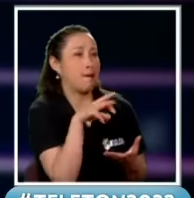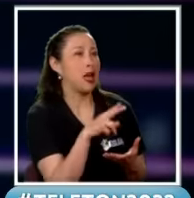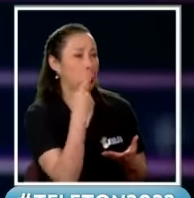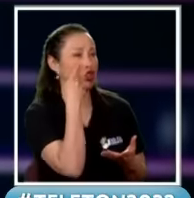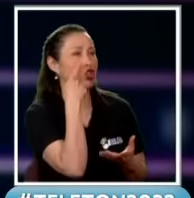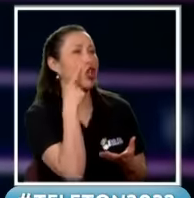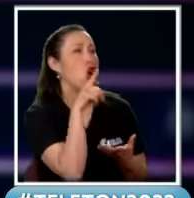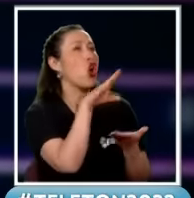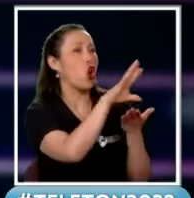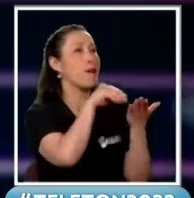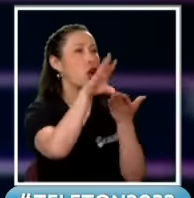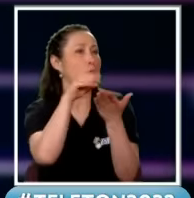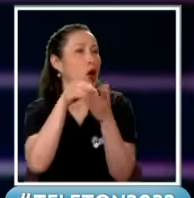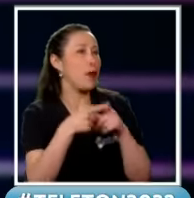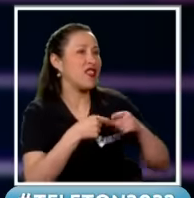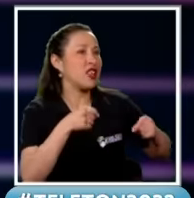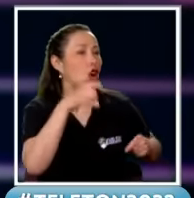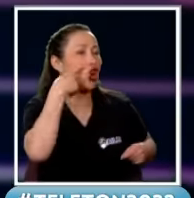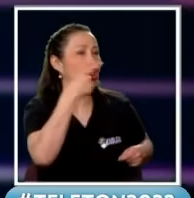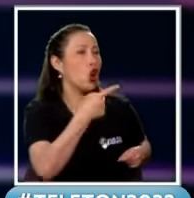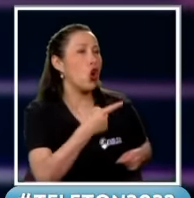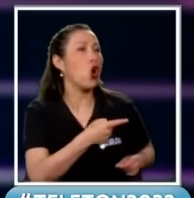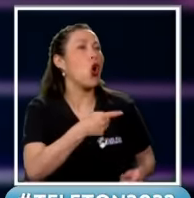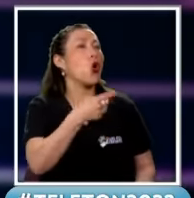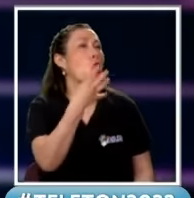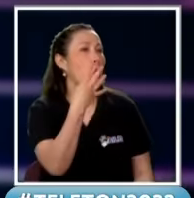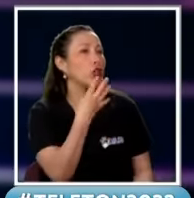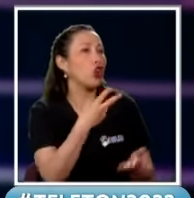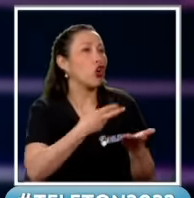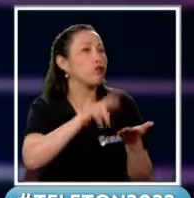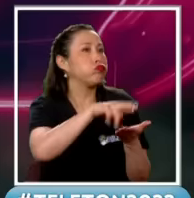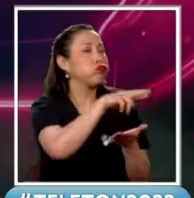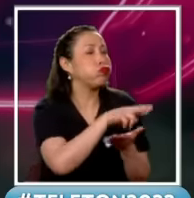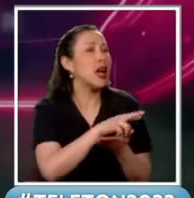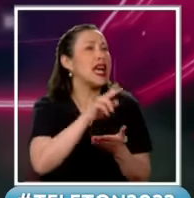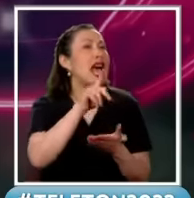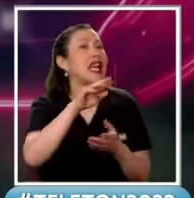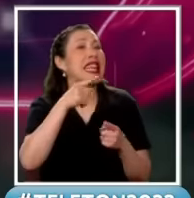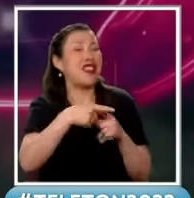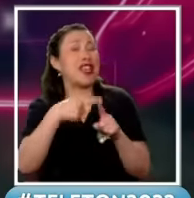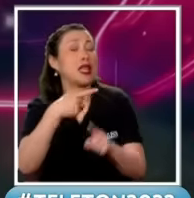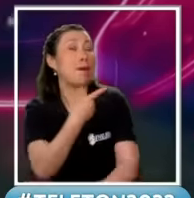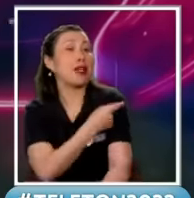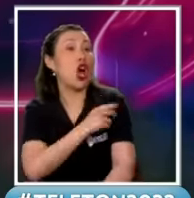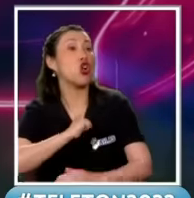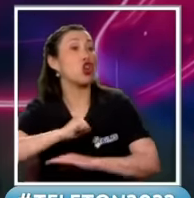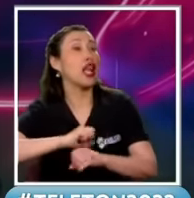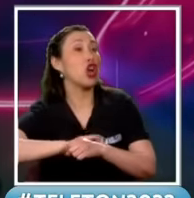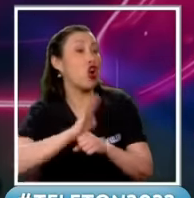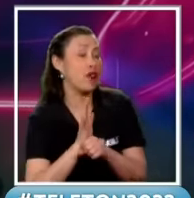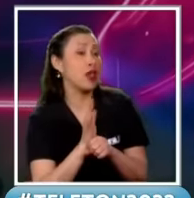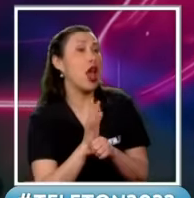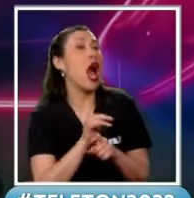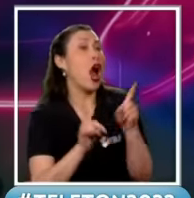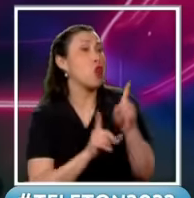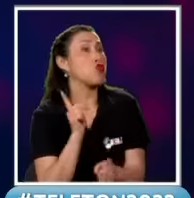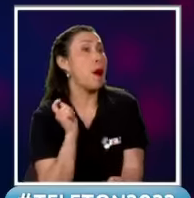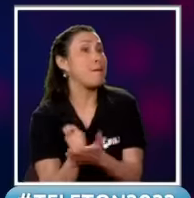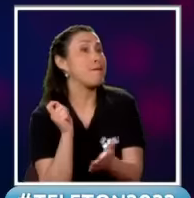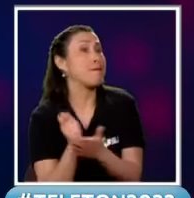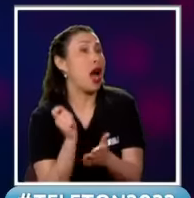reconocido imitador nacional, con 4 dosis de AstraZeneca, aún con las contribuciones sin pagar.